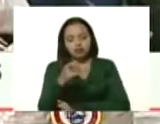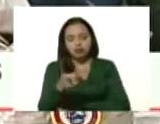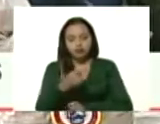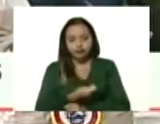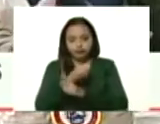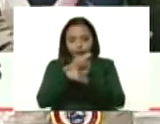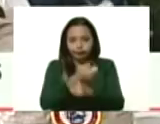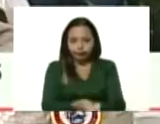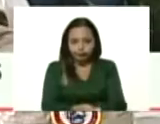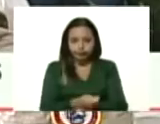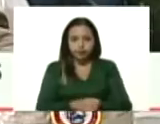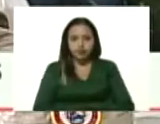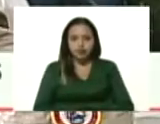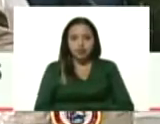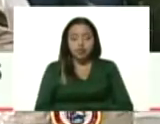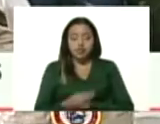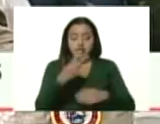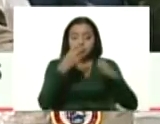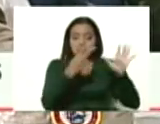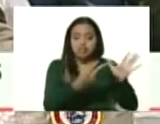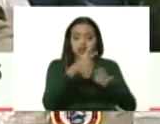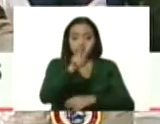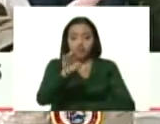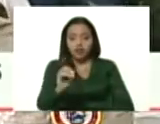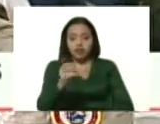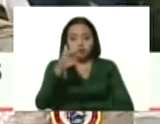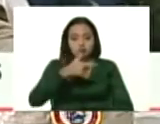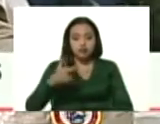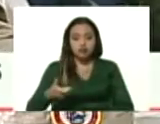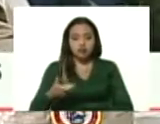a 720 oficiales que están ocupando